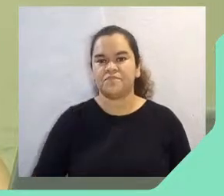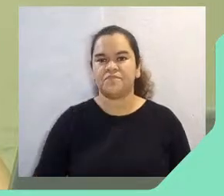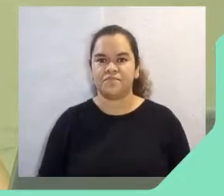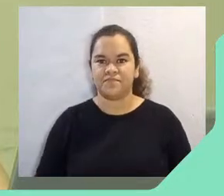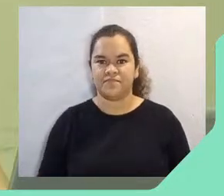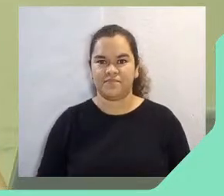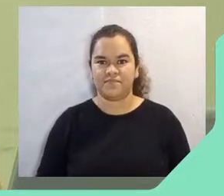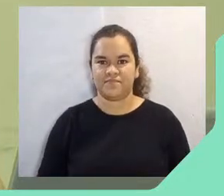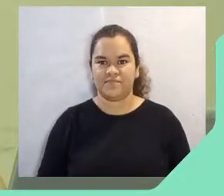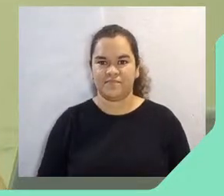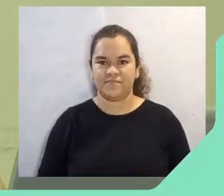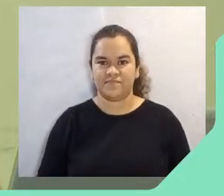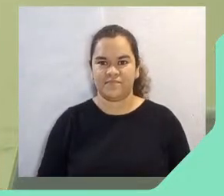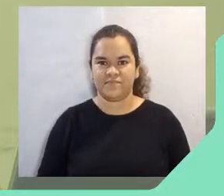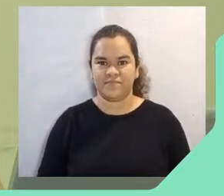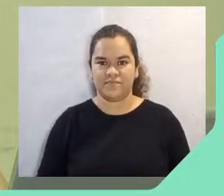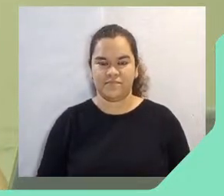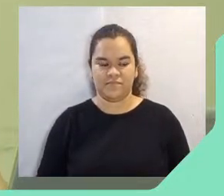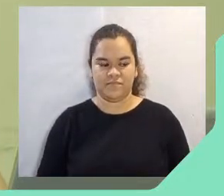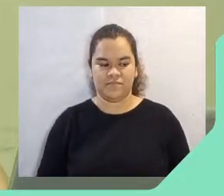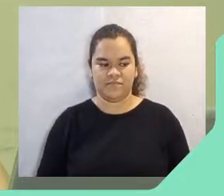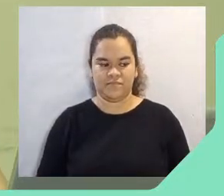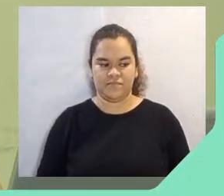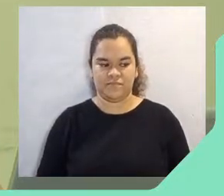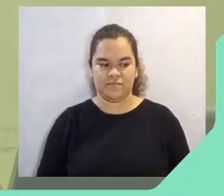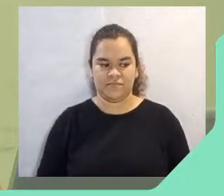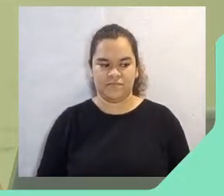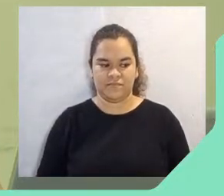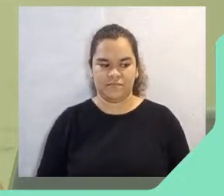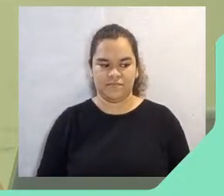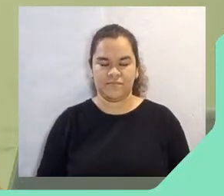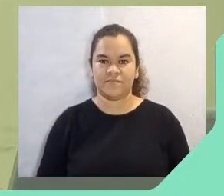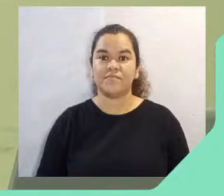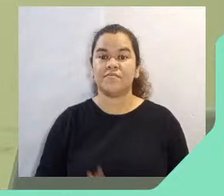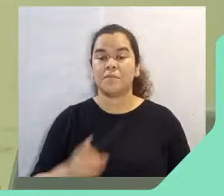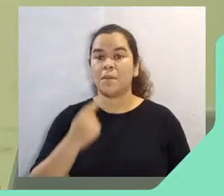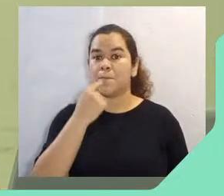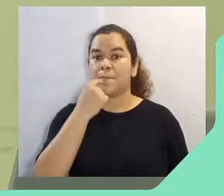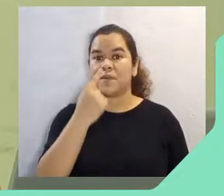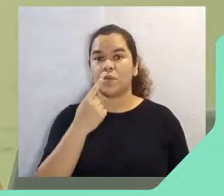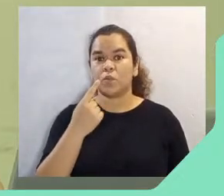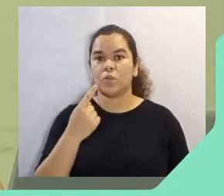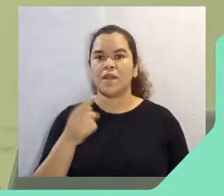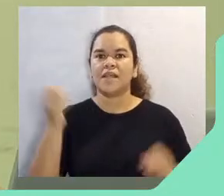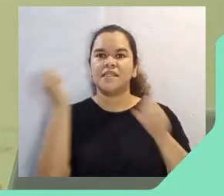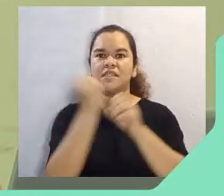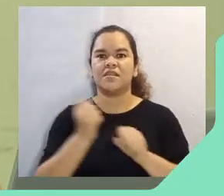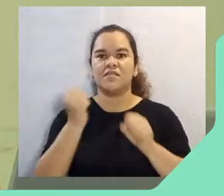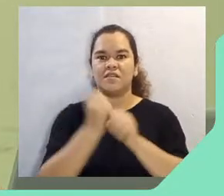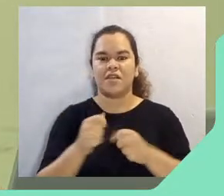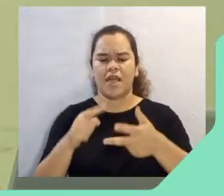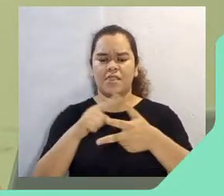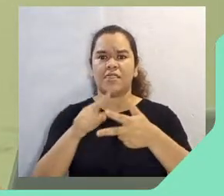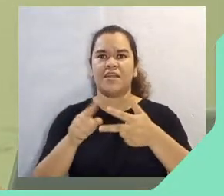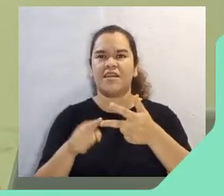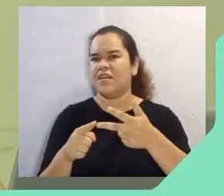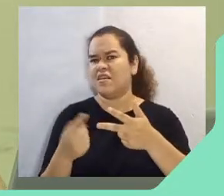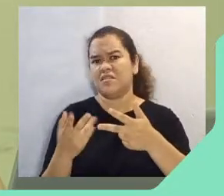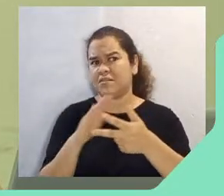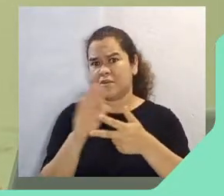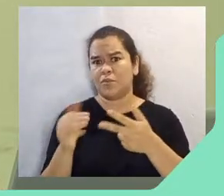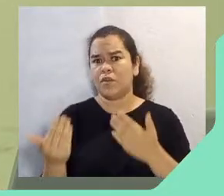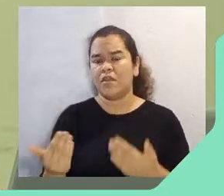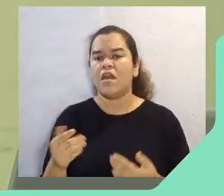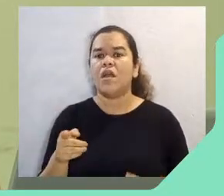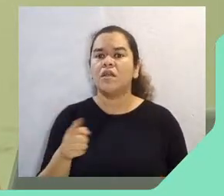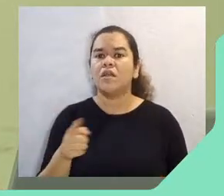Creo que válido para ambas, para las tres ingenierías en realidad, si algunas de estas carreras tiene algún curso que